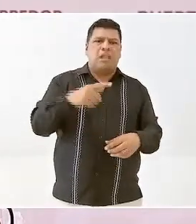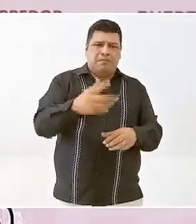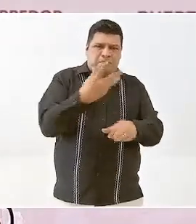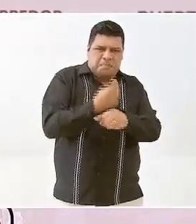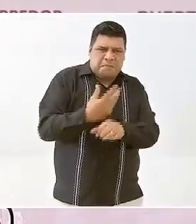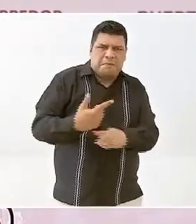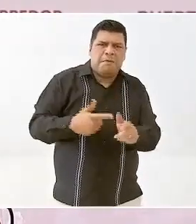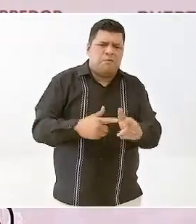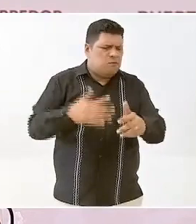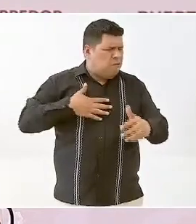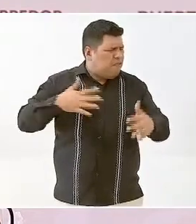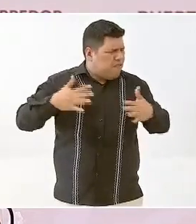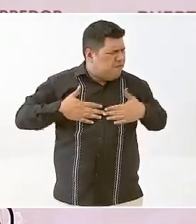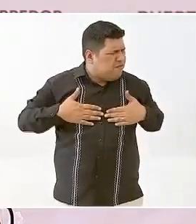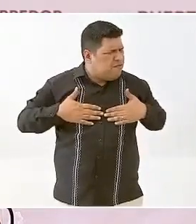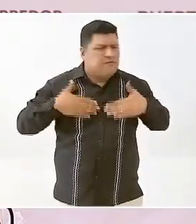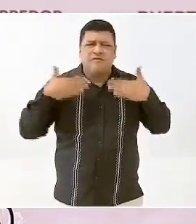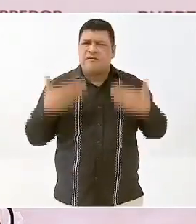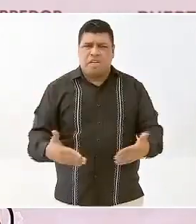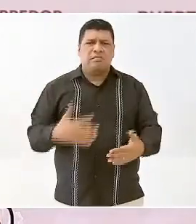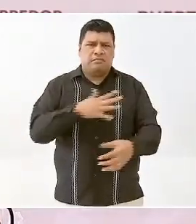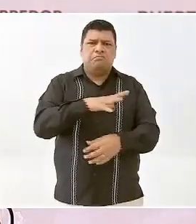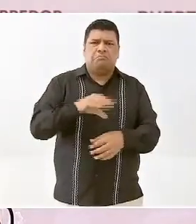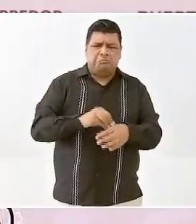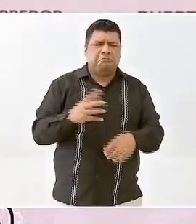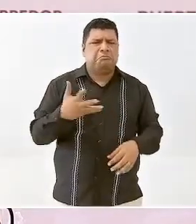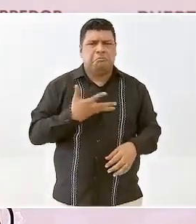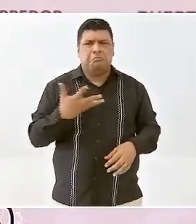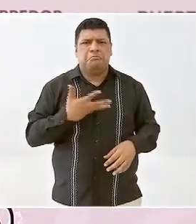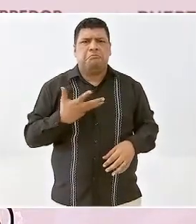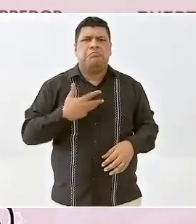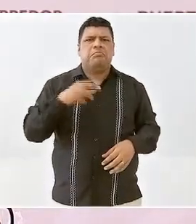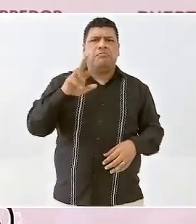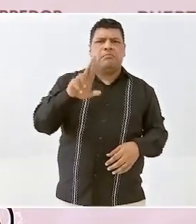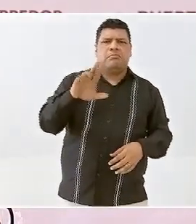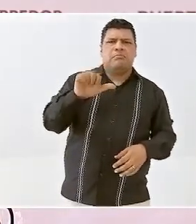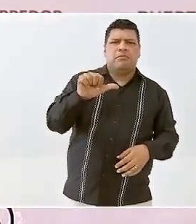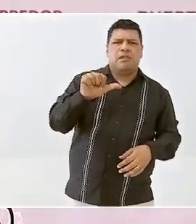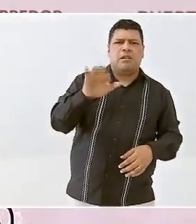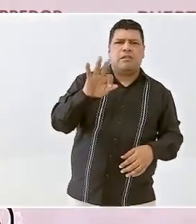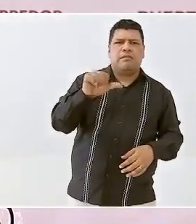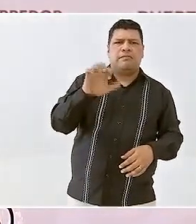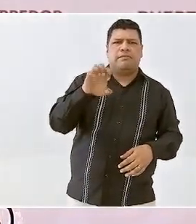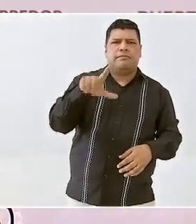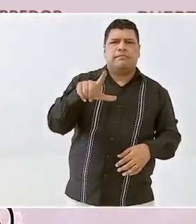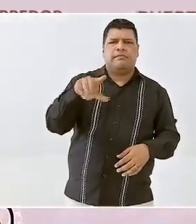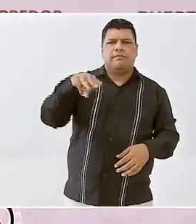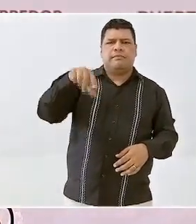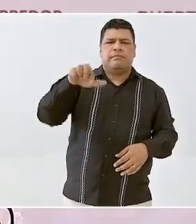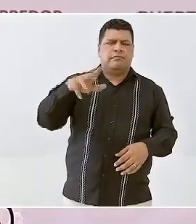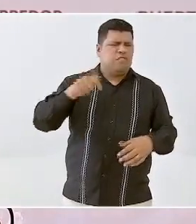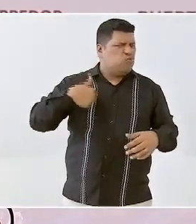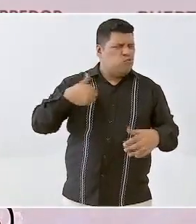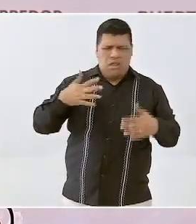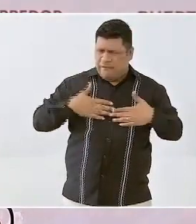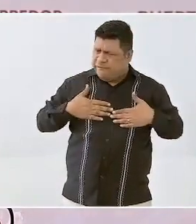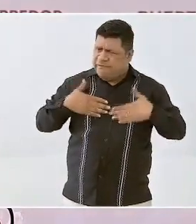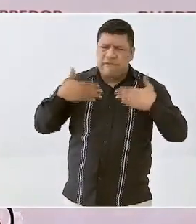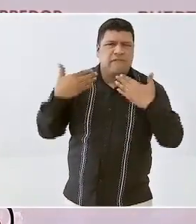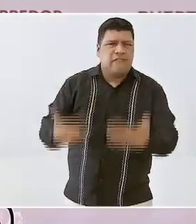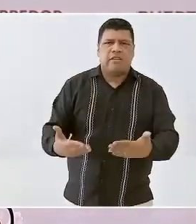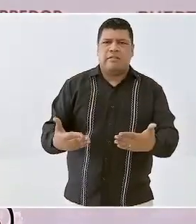corredor interoceánico del Istmo de Tehuantepec, a Rafael Marín Mollinedo. Le tengo toda